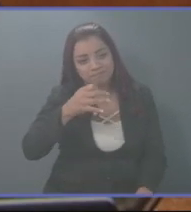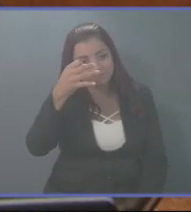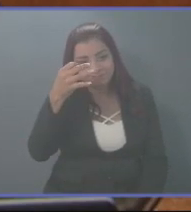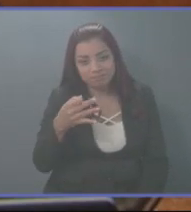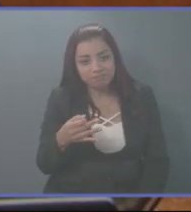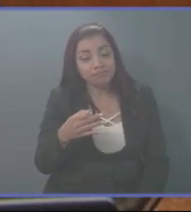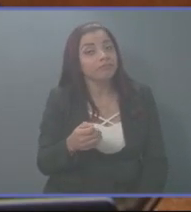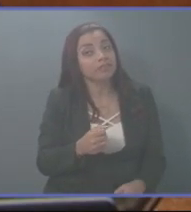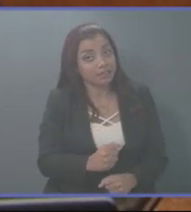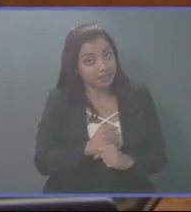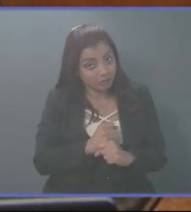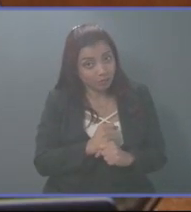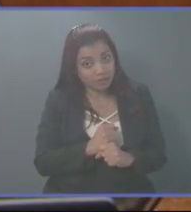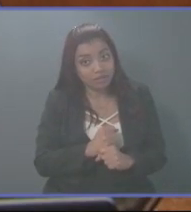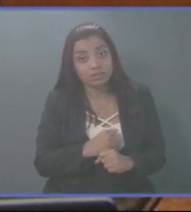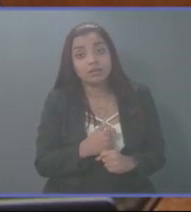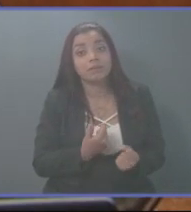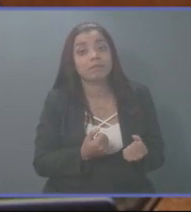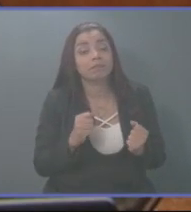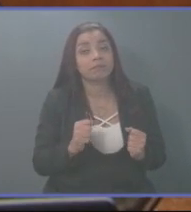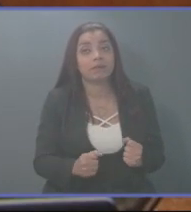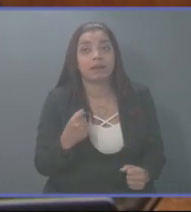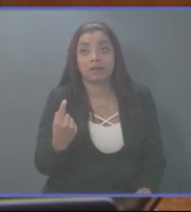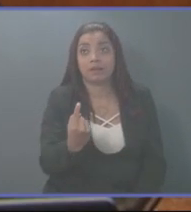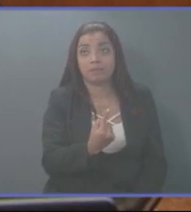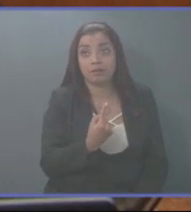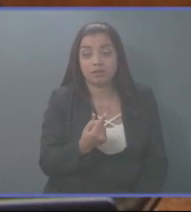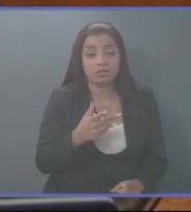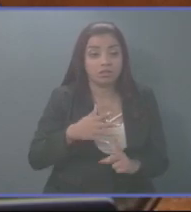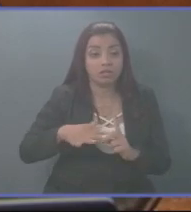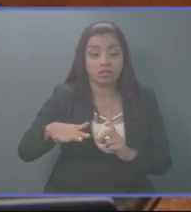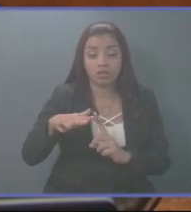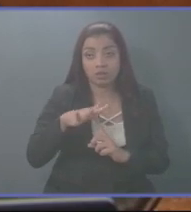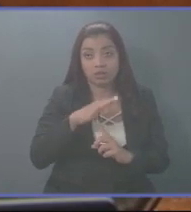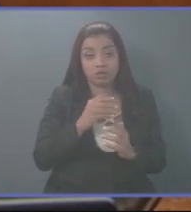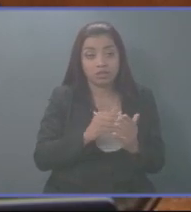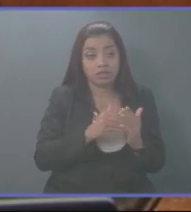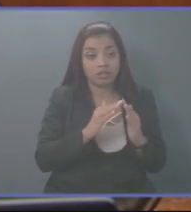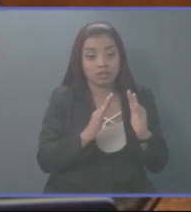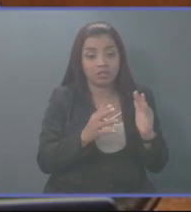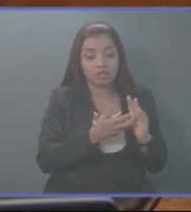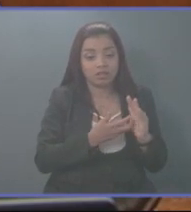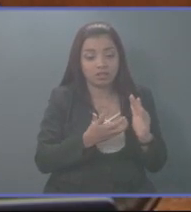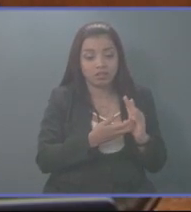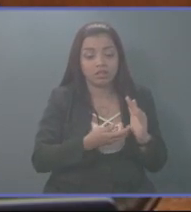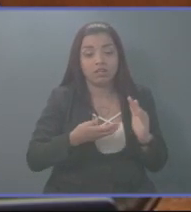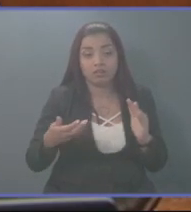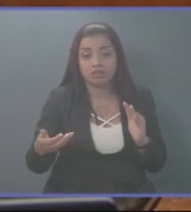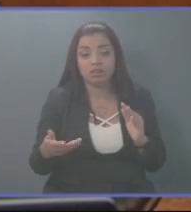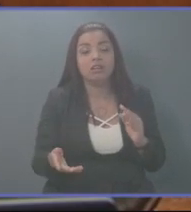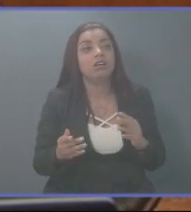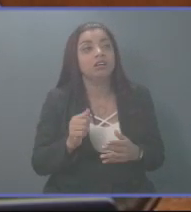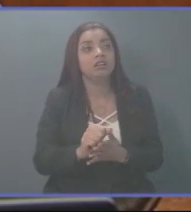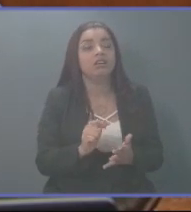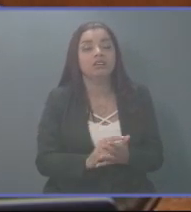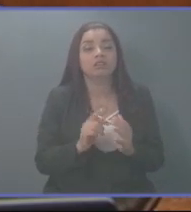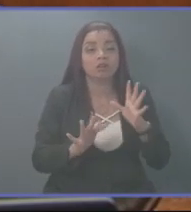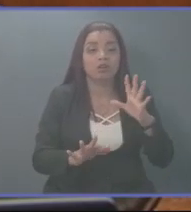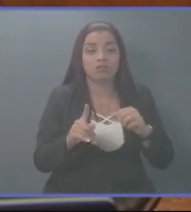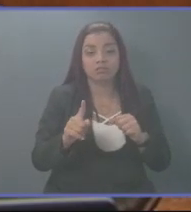y seguras para atender a las personas en condición de desplazamiento. Protección, artículo